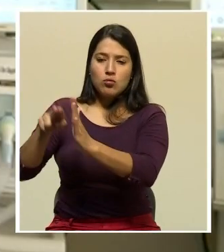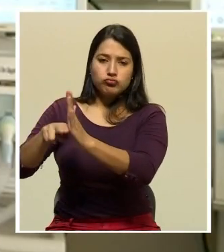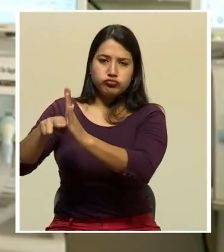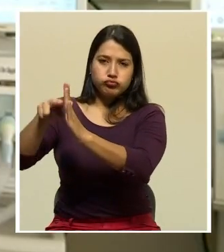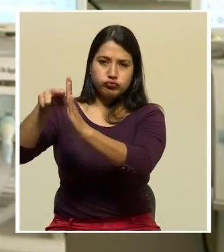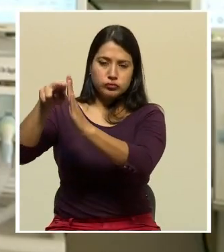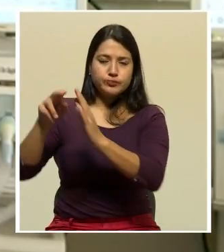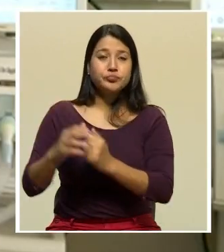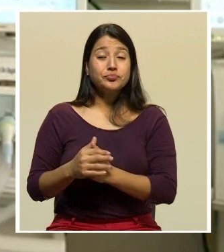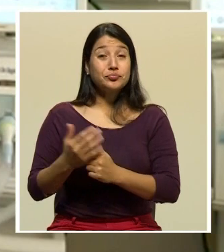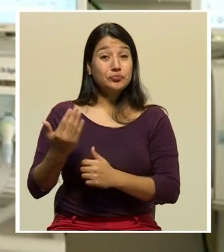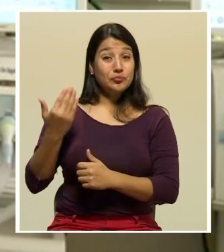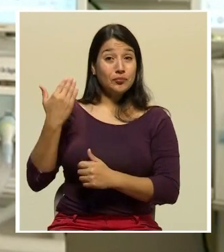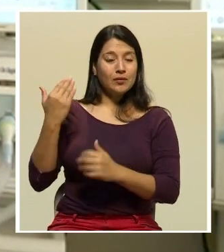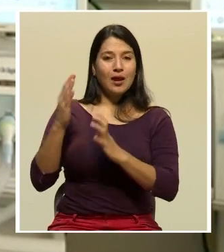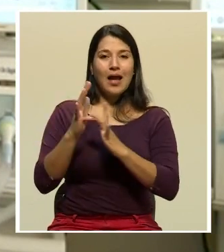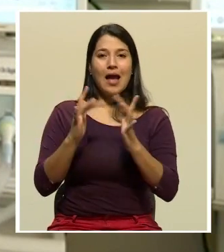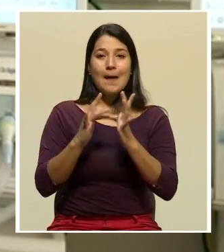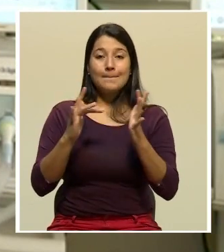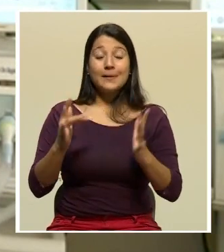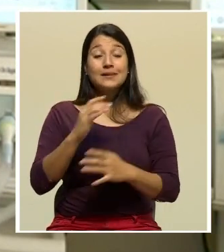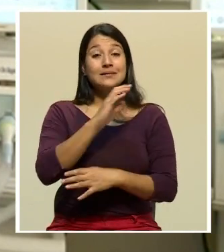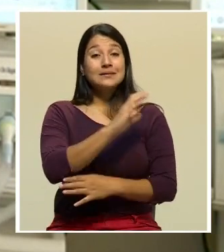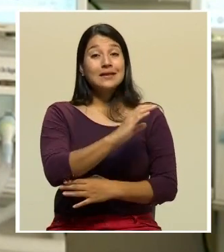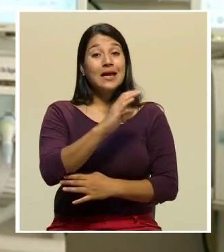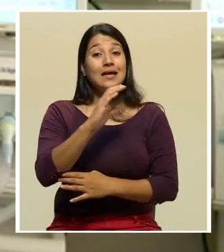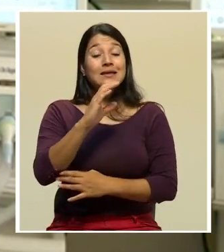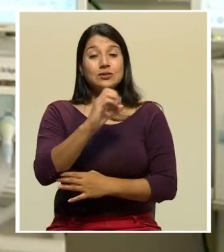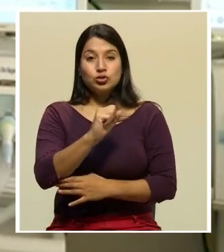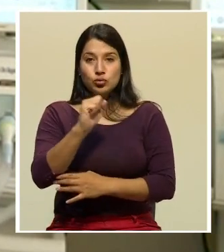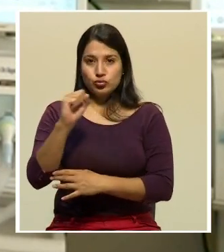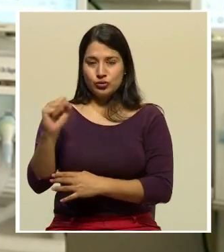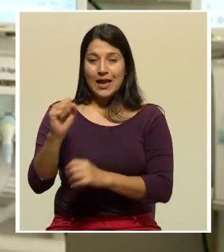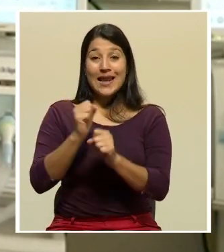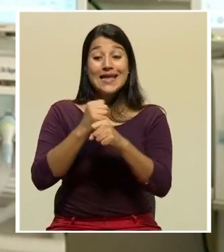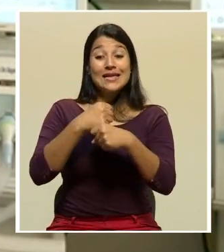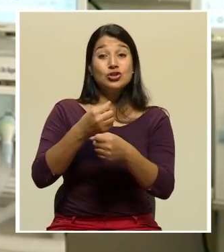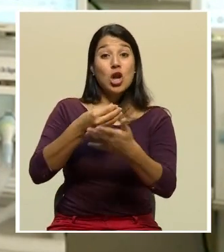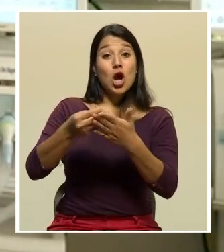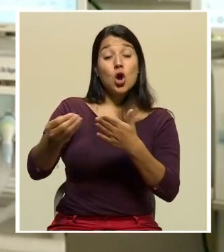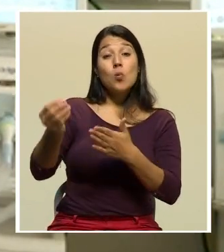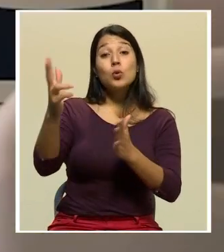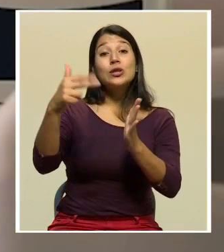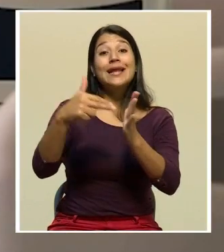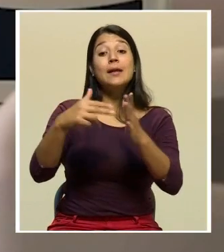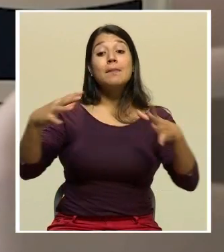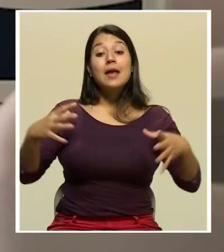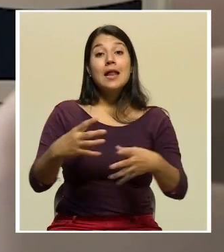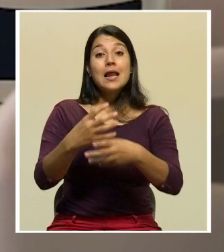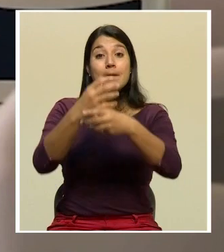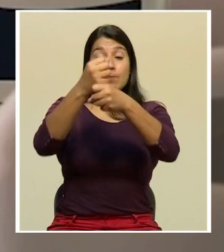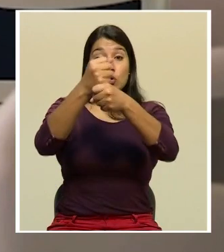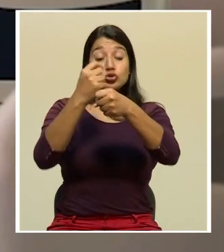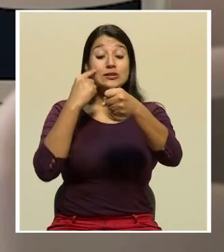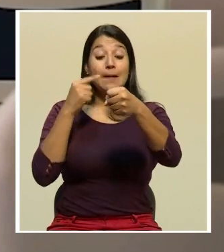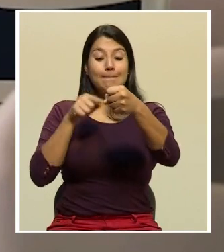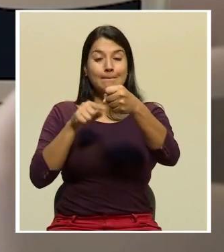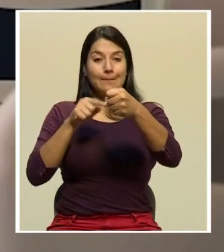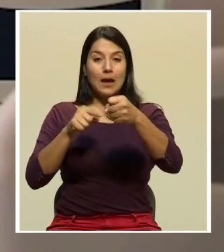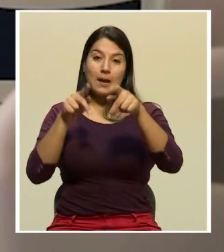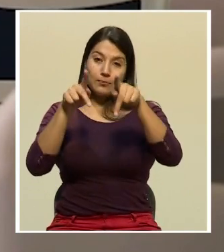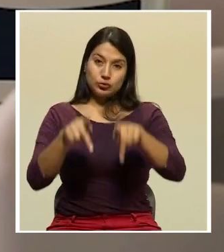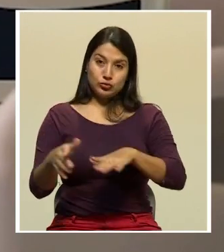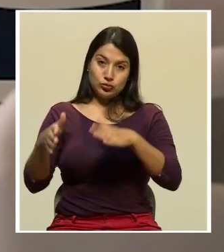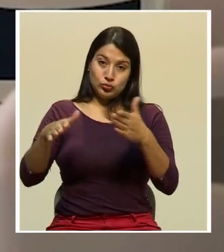caso. El pasado mes de abril, la Caja Costarricense del Seguro Social realizó la compra de 3.000 bolsas para acarreo de cadáveres a modo